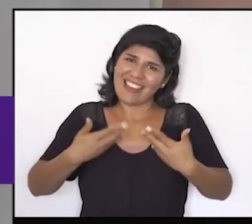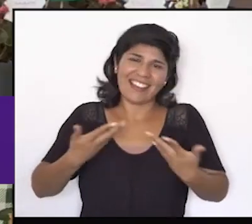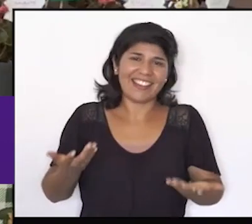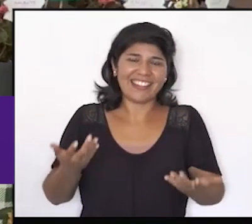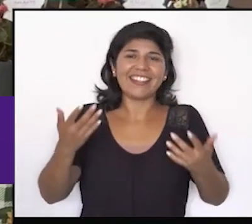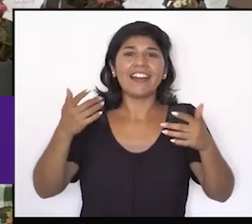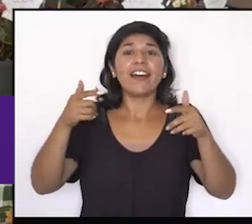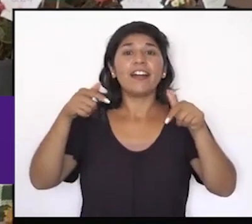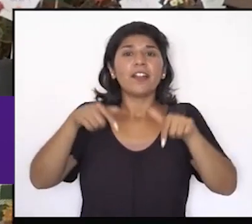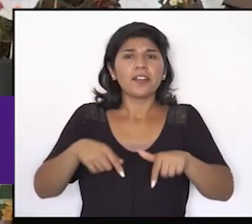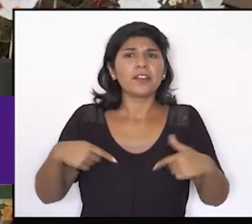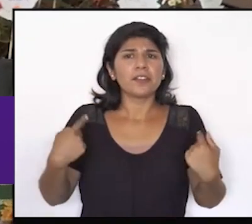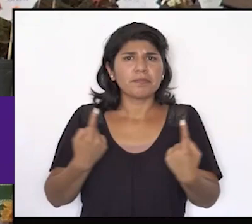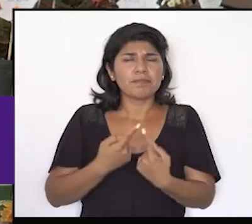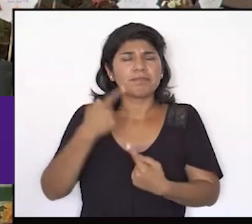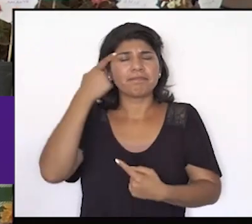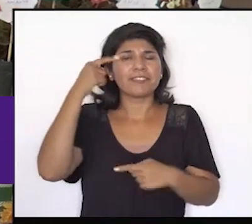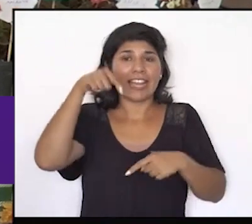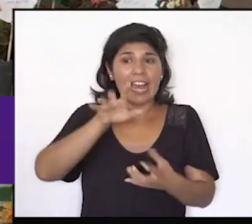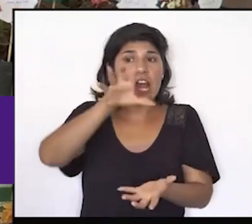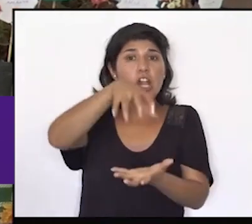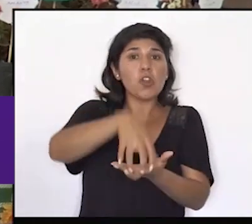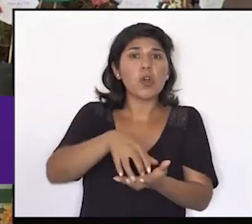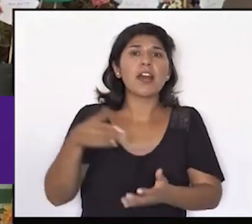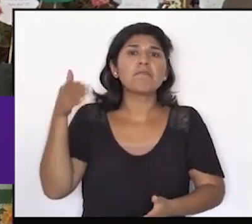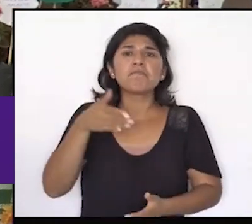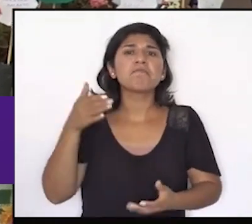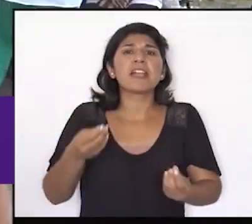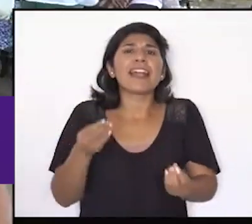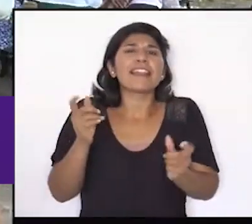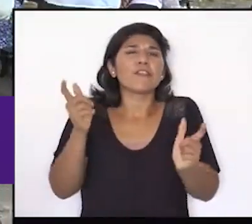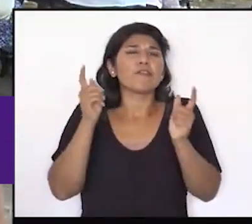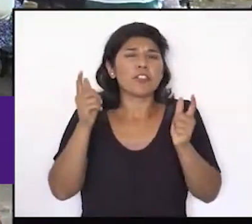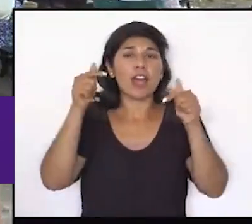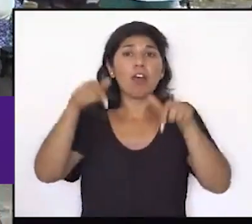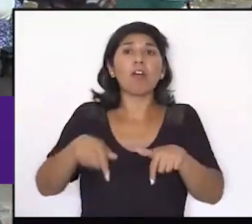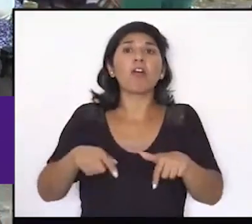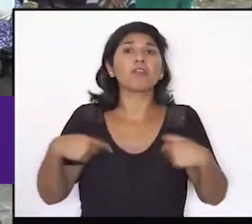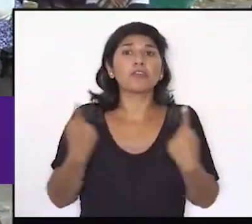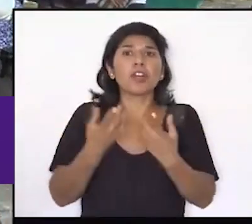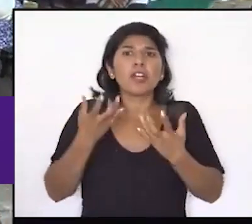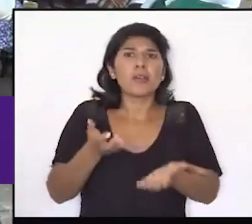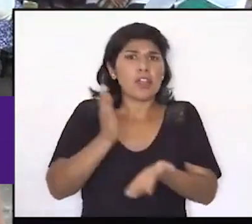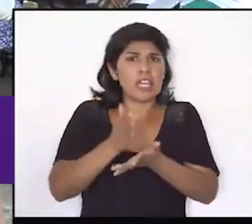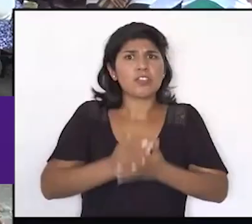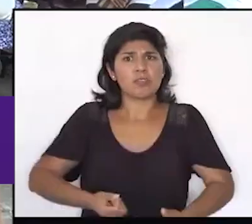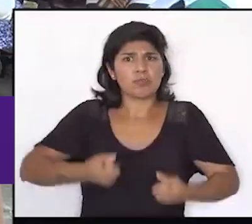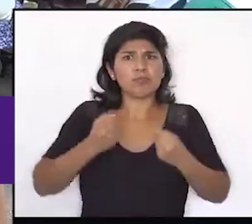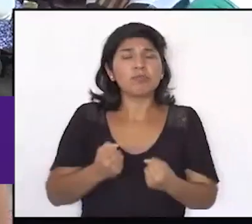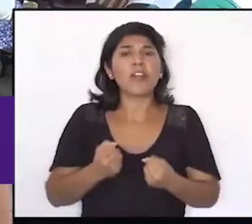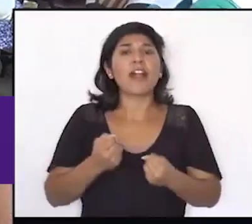alegría. Nosotros creemos que es un lugar donde vienen a disfrutar y hoy lo que queremos